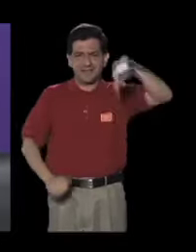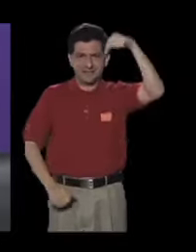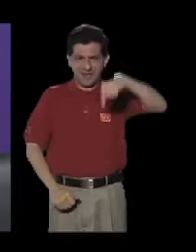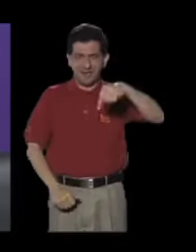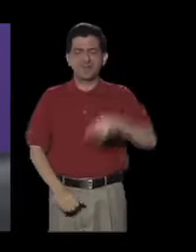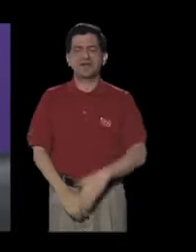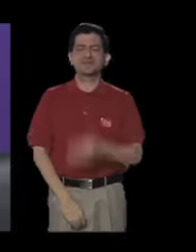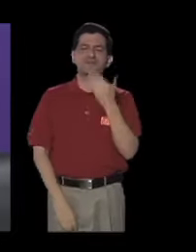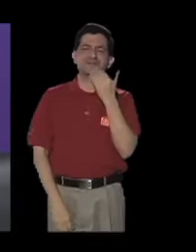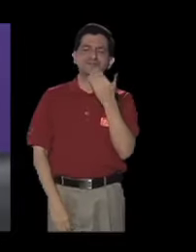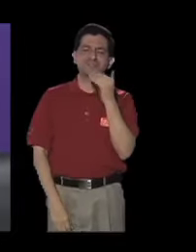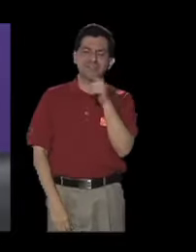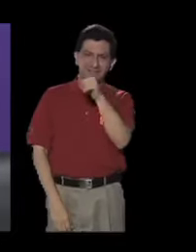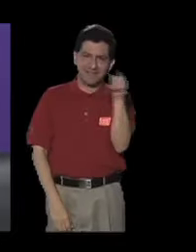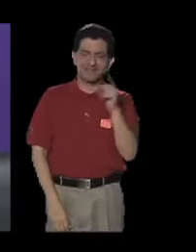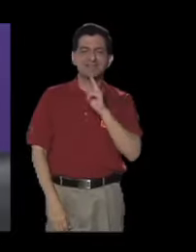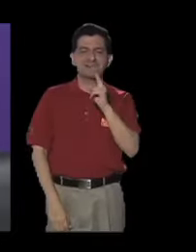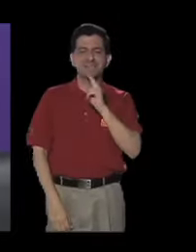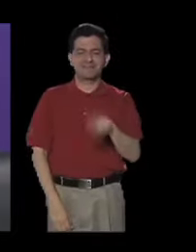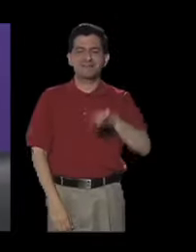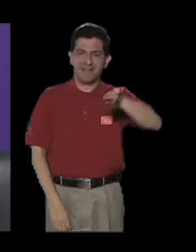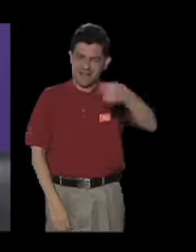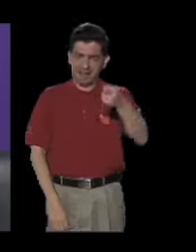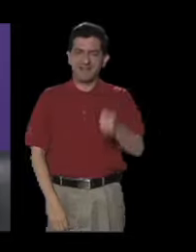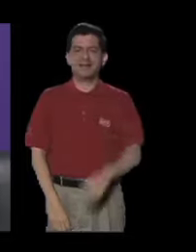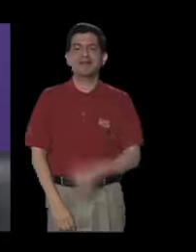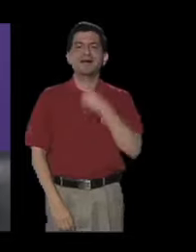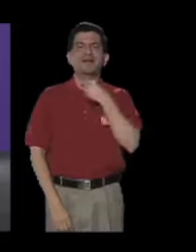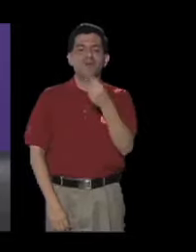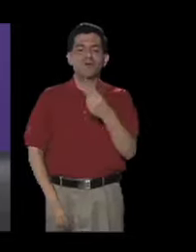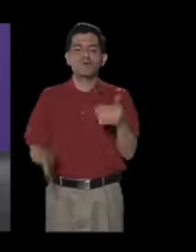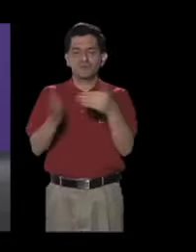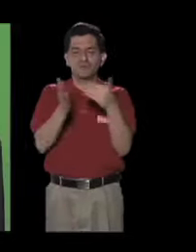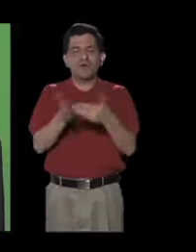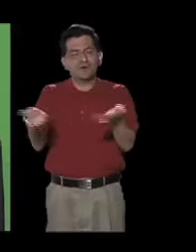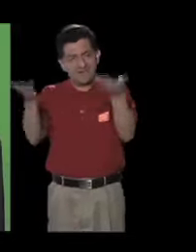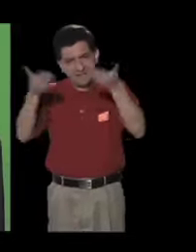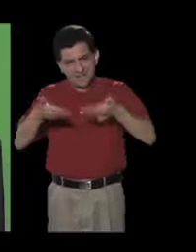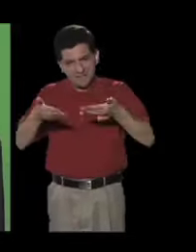acá hoy. Muchísimas gracias a ustedes, de verdad. Muchas gracias al canal. Es un gusto recibirla de nuevo. Muchas gracias.